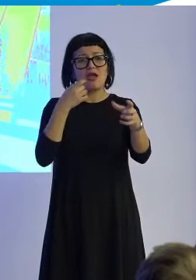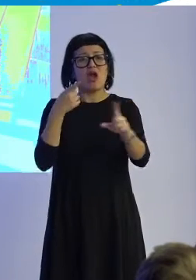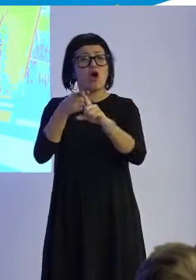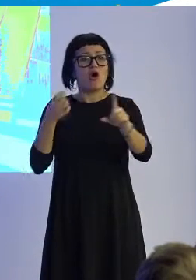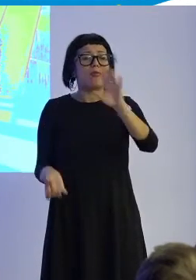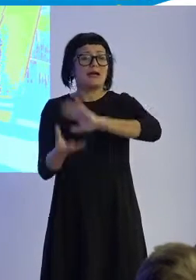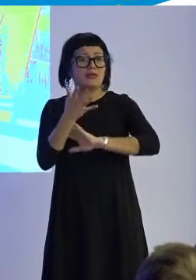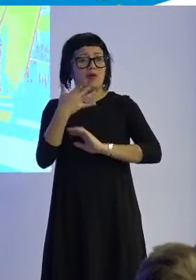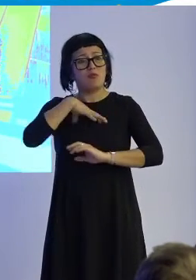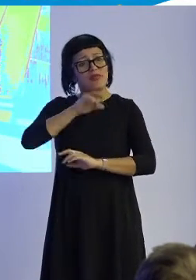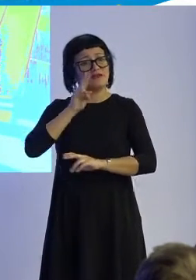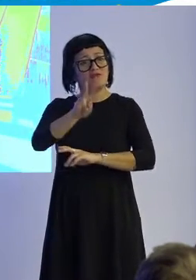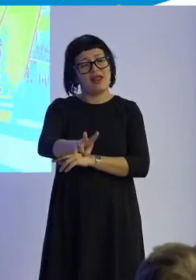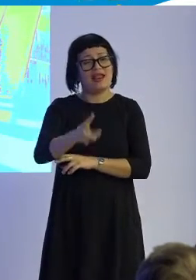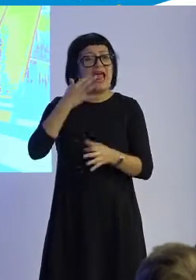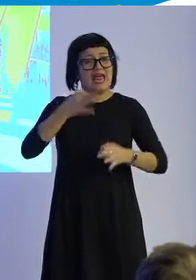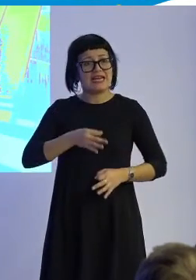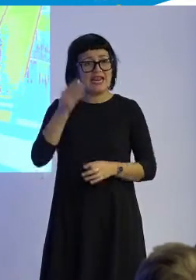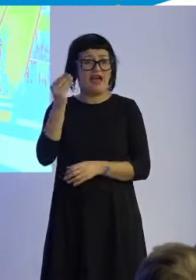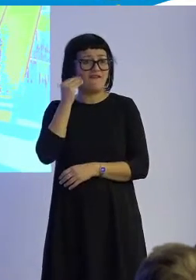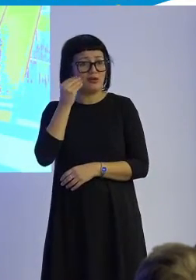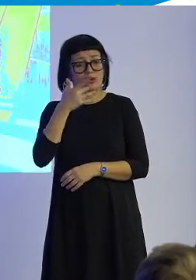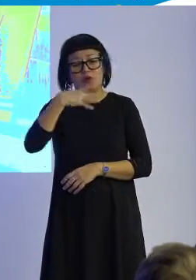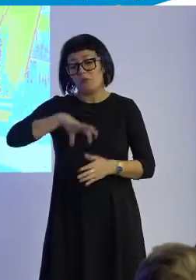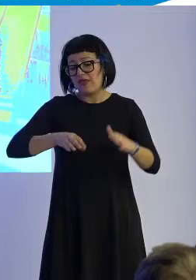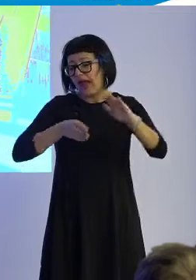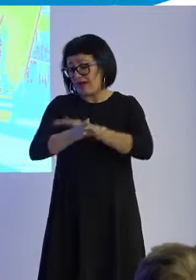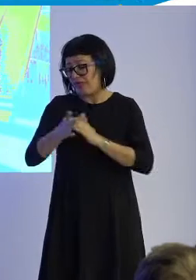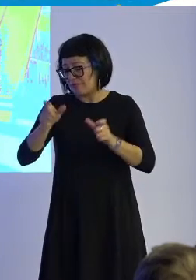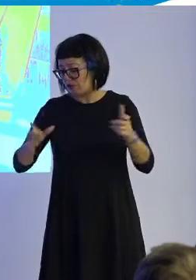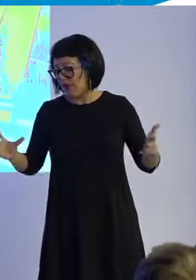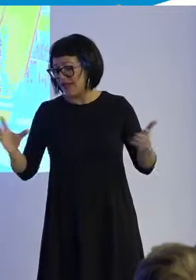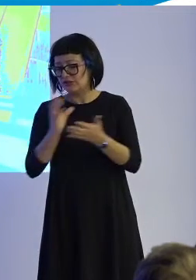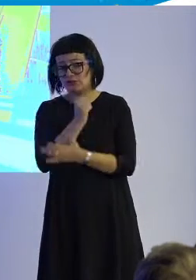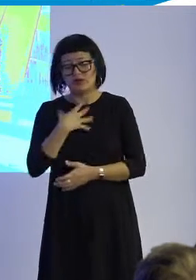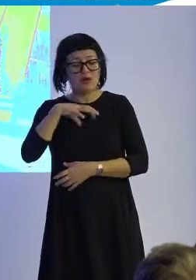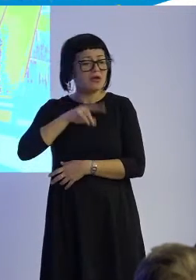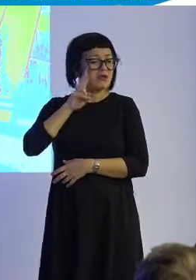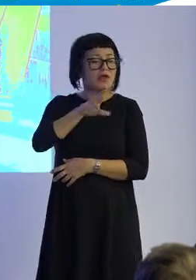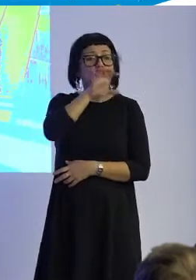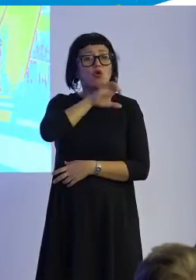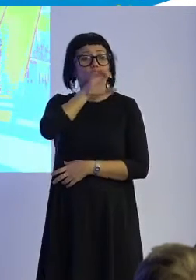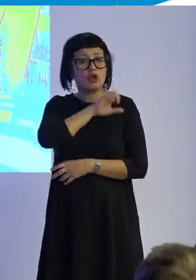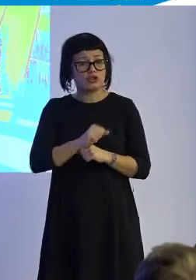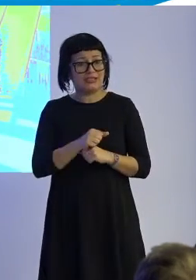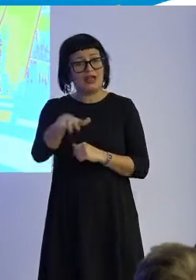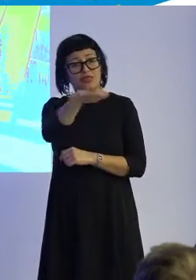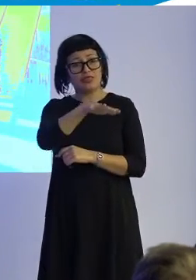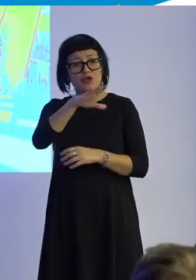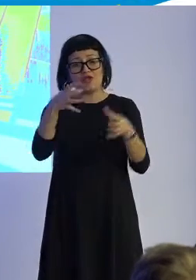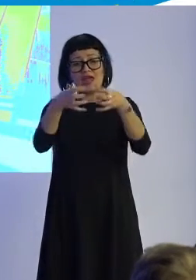Todo el mundo tiene acceso a Marte, nos podemos dar cualquiera, nos podemos dar un vuelo, un paseo, por donde está la Curiosity, en Marte.